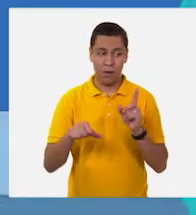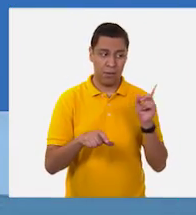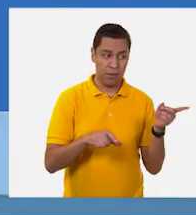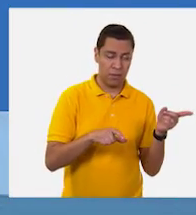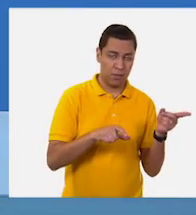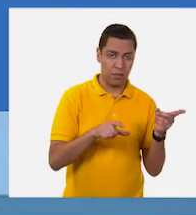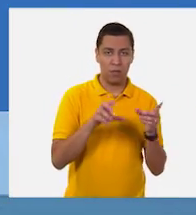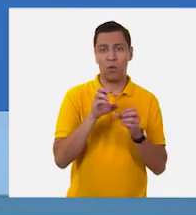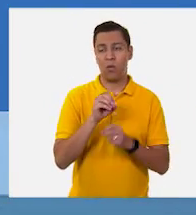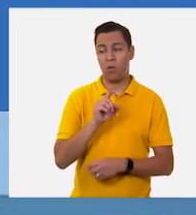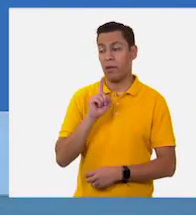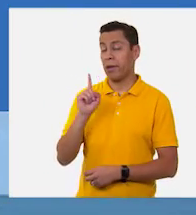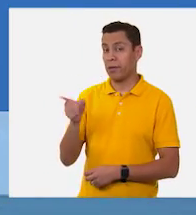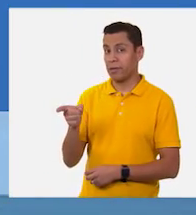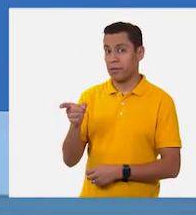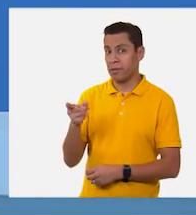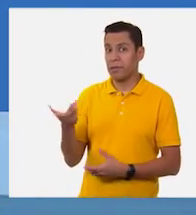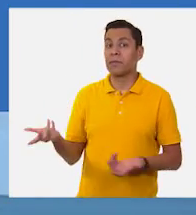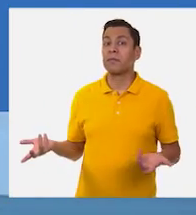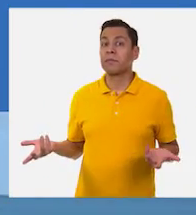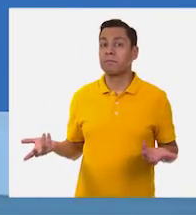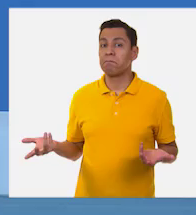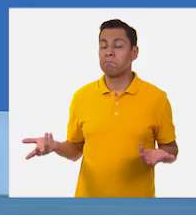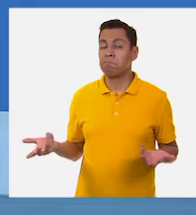Está... ¡Ay, medio!